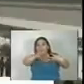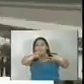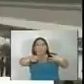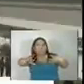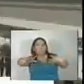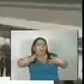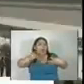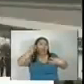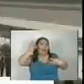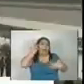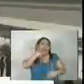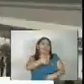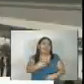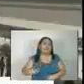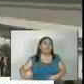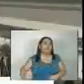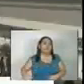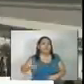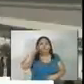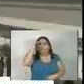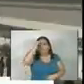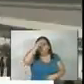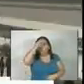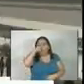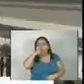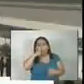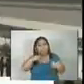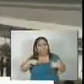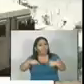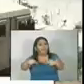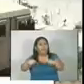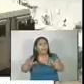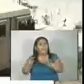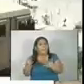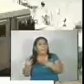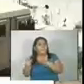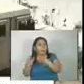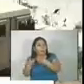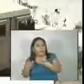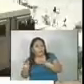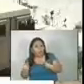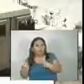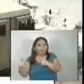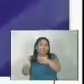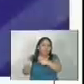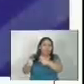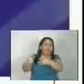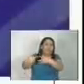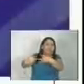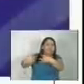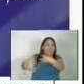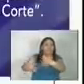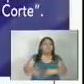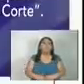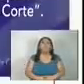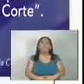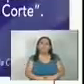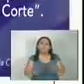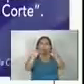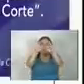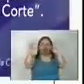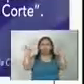implementada bajo el gobierno del expresidente Donald Trump se mantendrá mientras se resuelven las actuales disputas legales. Por supuesto,